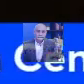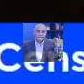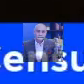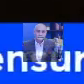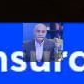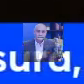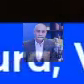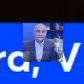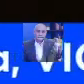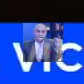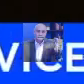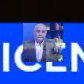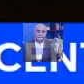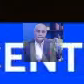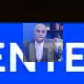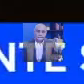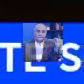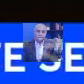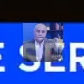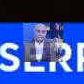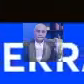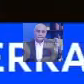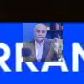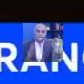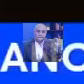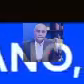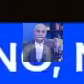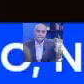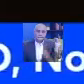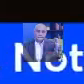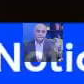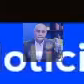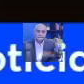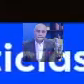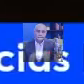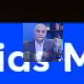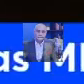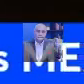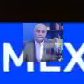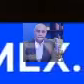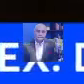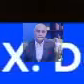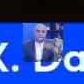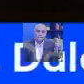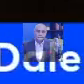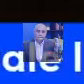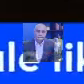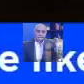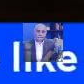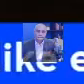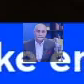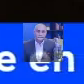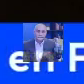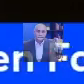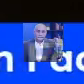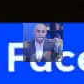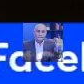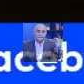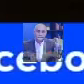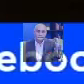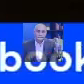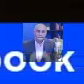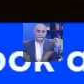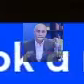mucho, que deja bien parado a nuestro gobierno y que por supuesto deja muy comprometida a la oposición, a